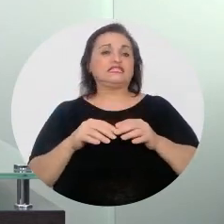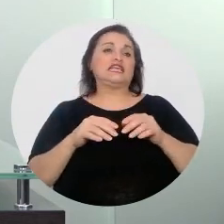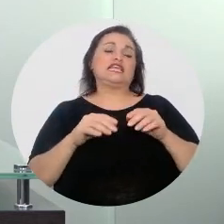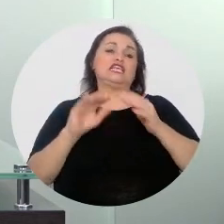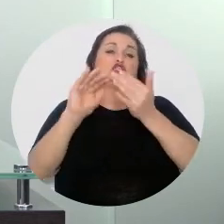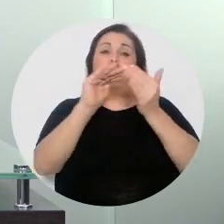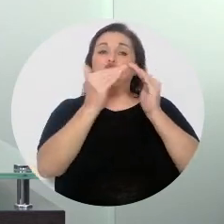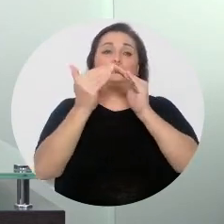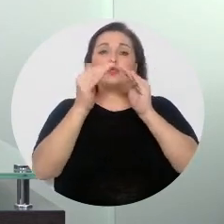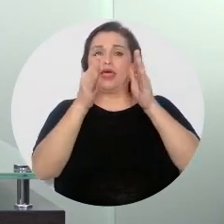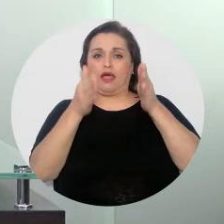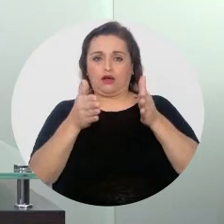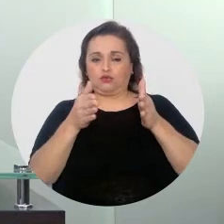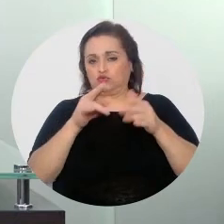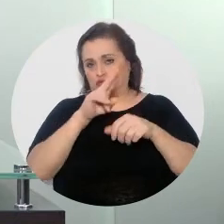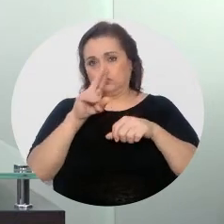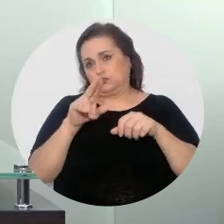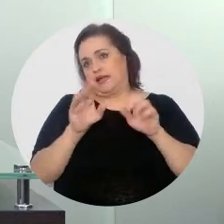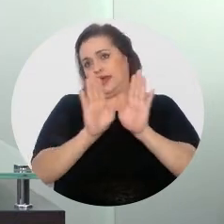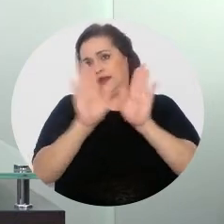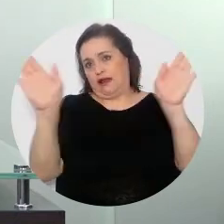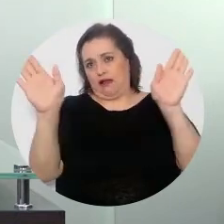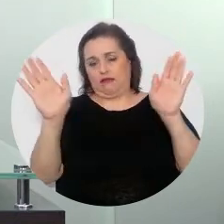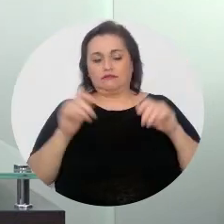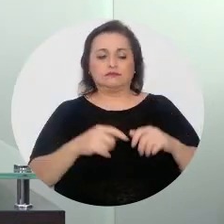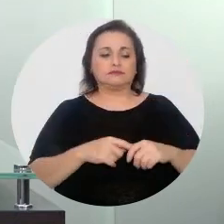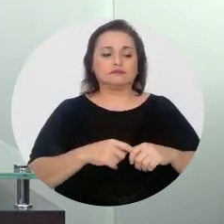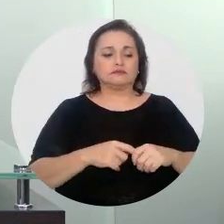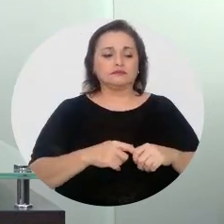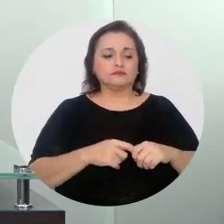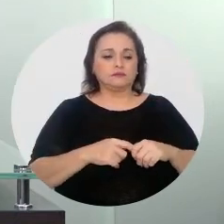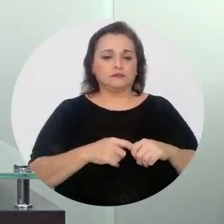la ciudadanía en general.